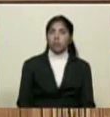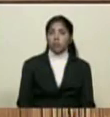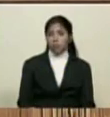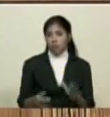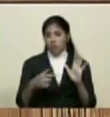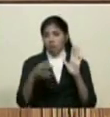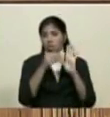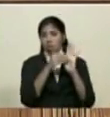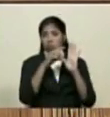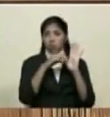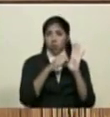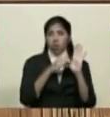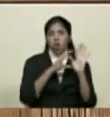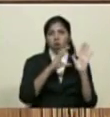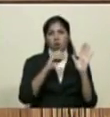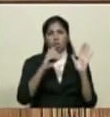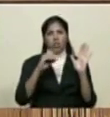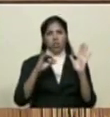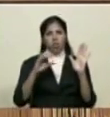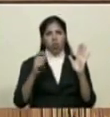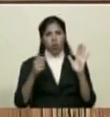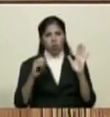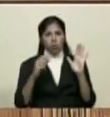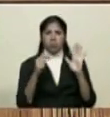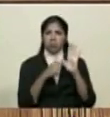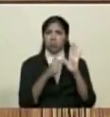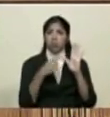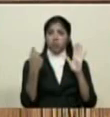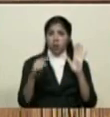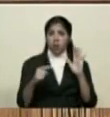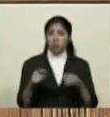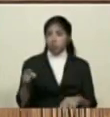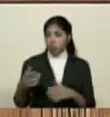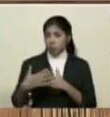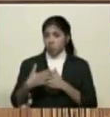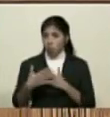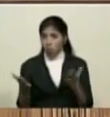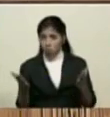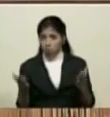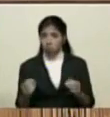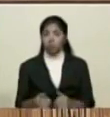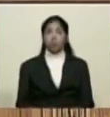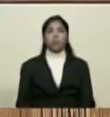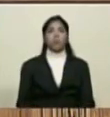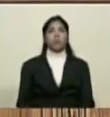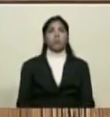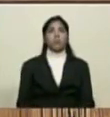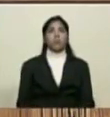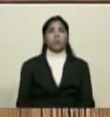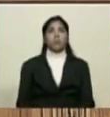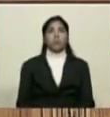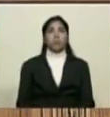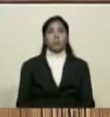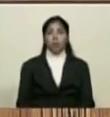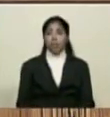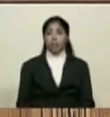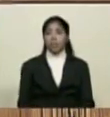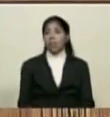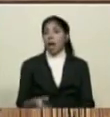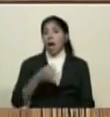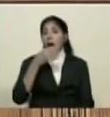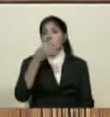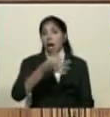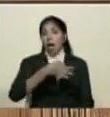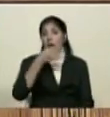Código Orgánico Procesal Penal. Él colabora, ¿verdad? Él dice,